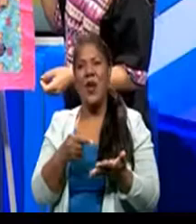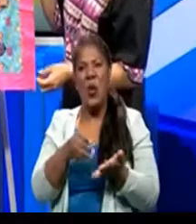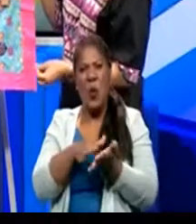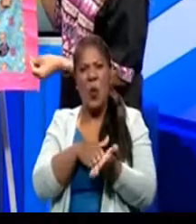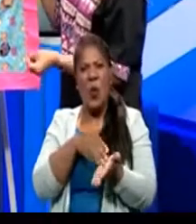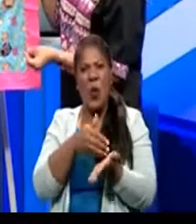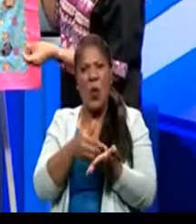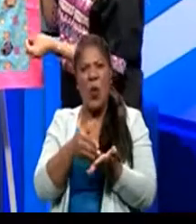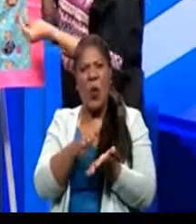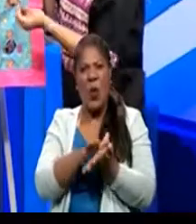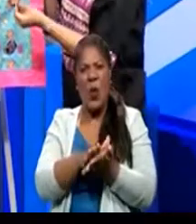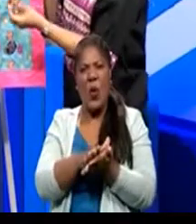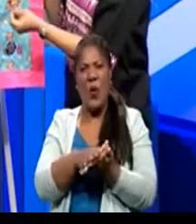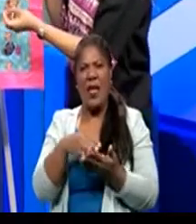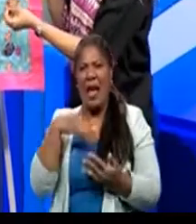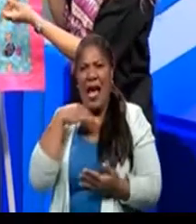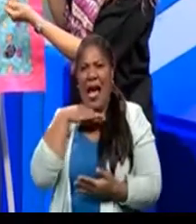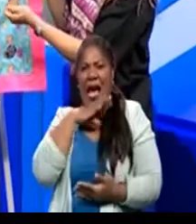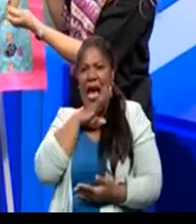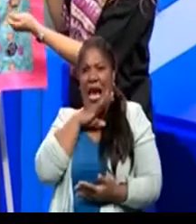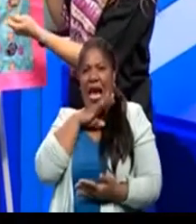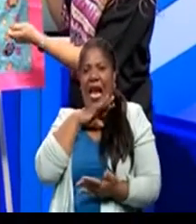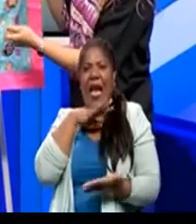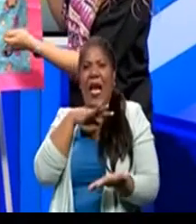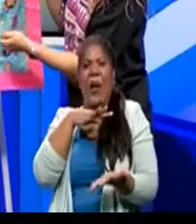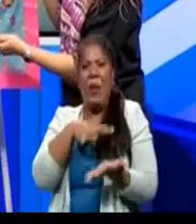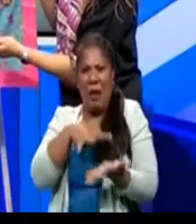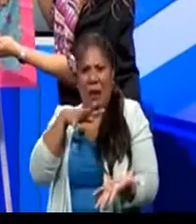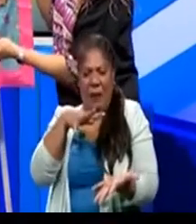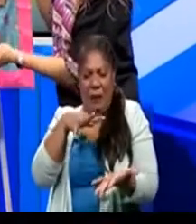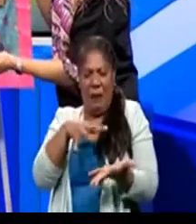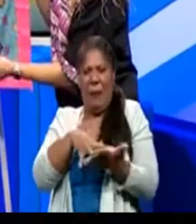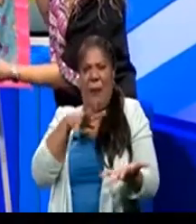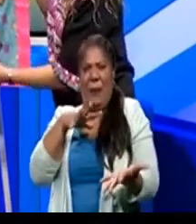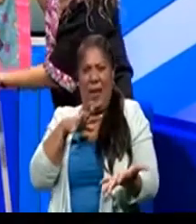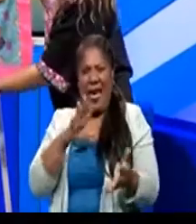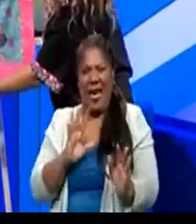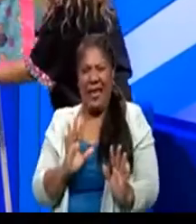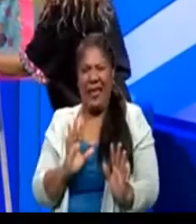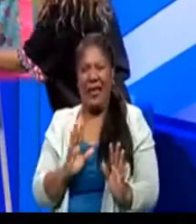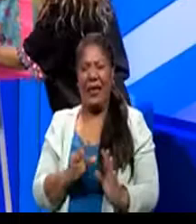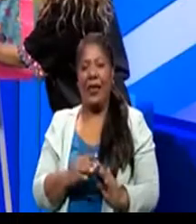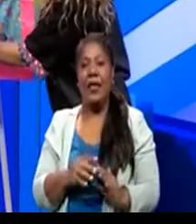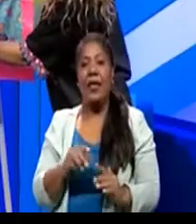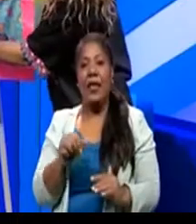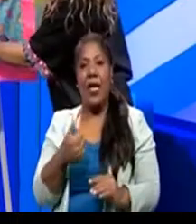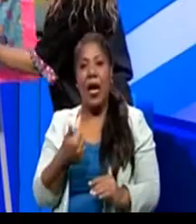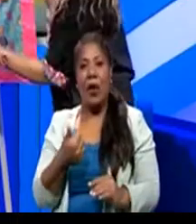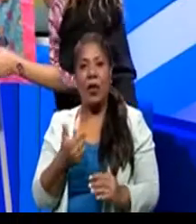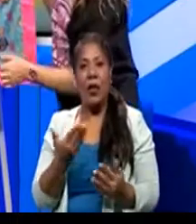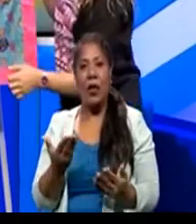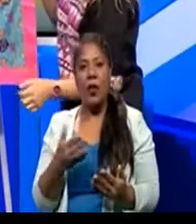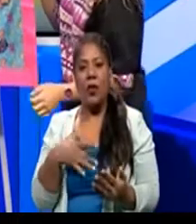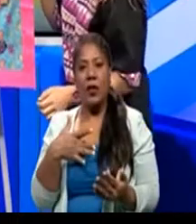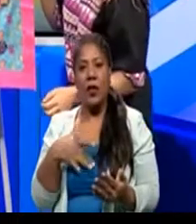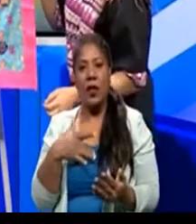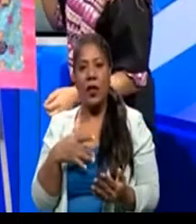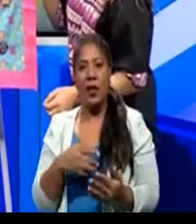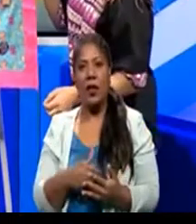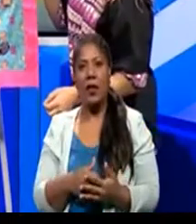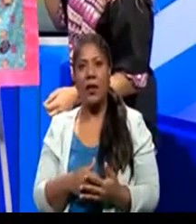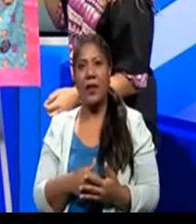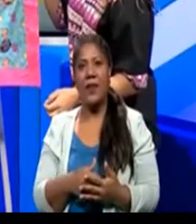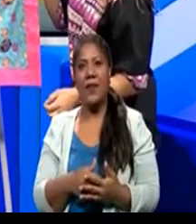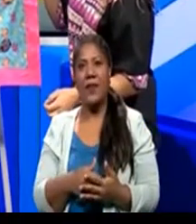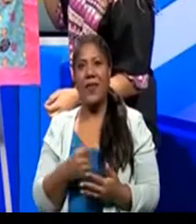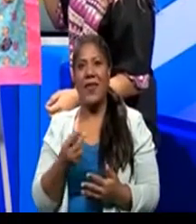no sé, algo, sí, raro. Es un poco así como pegajosa, como que, sí, blandita, ¿verdad? Ajá. ¿Y acá cómo siente esta? Esto